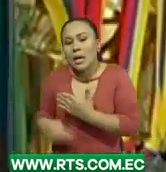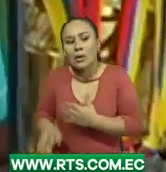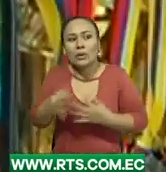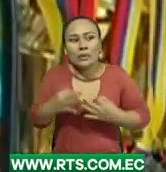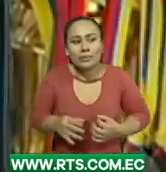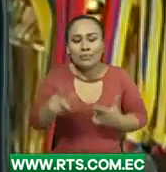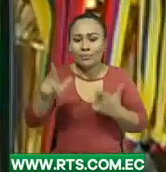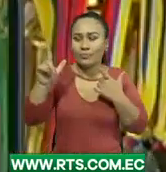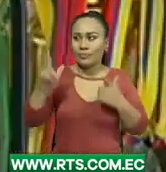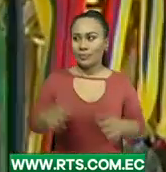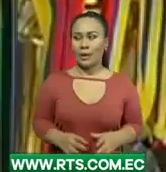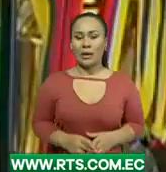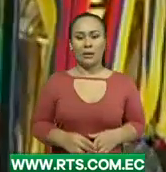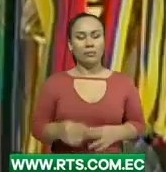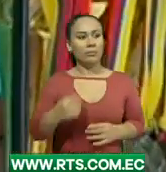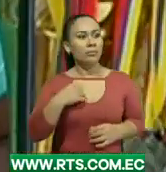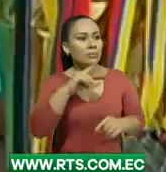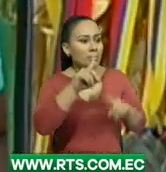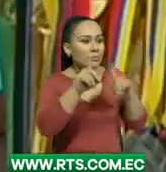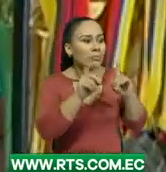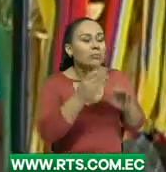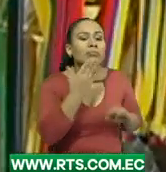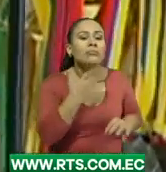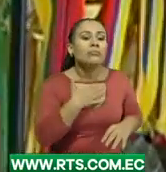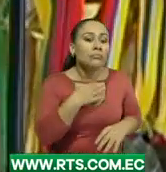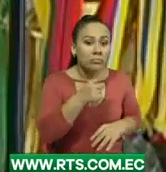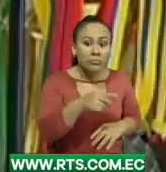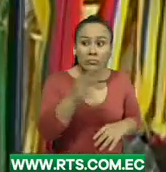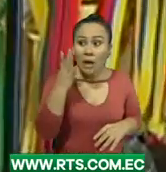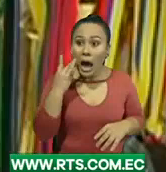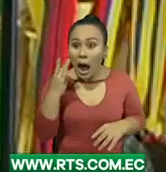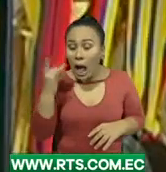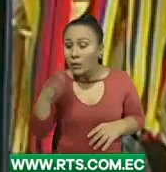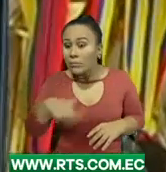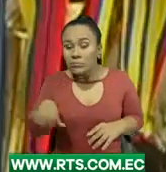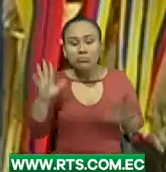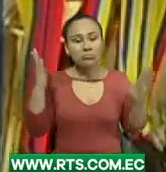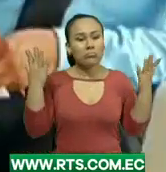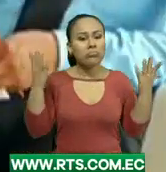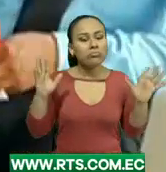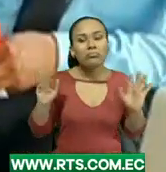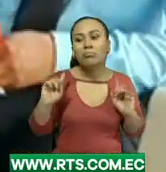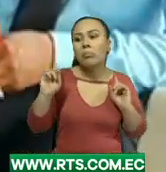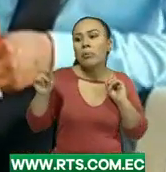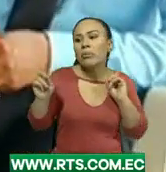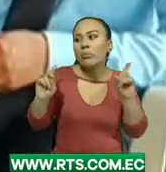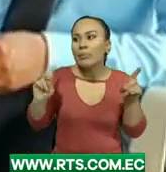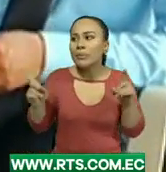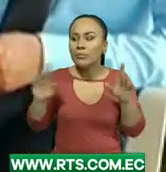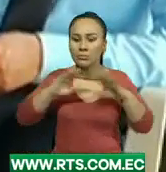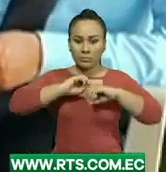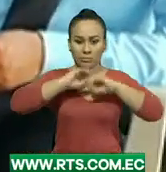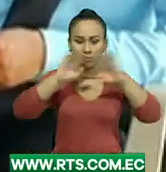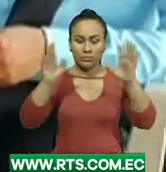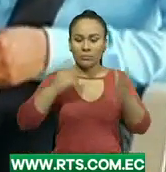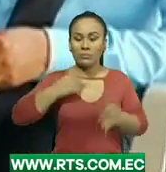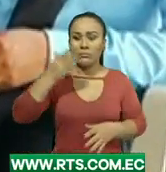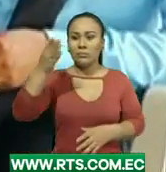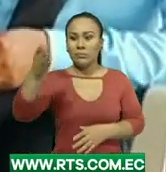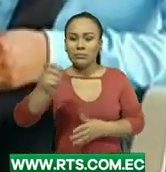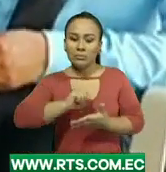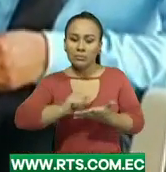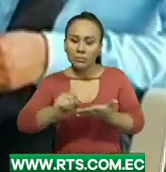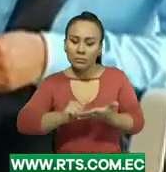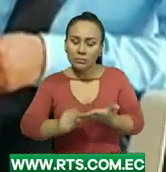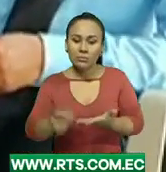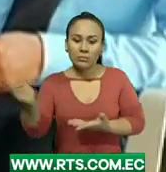vienen a preguntarme cómo estoy, no ha visto un sospechoso por aquí, yo le digo no, van ya es la hora de firmar los papeles, que vienen que le firmen los